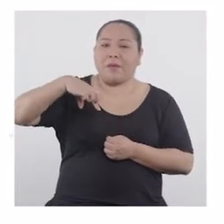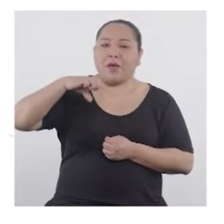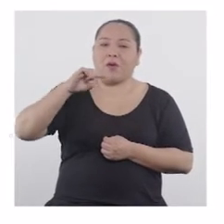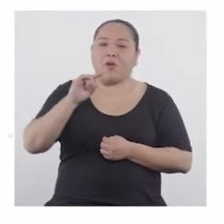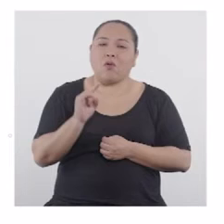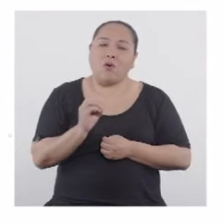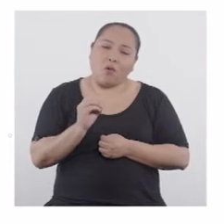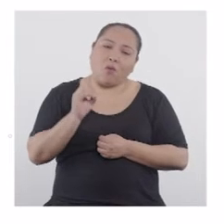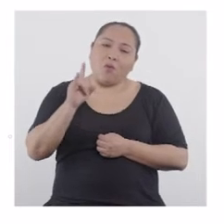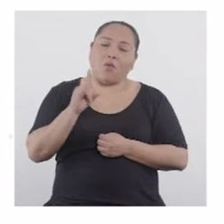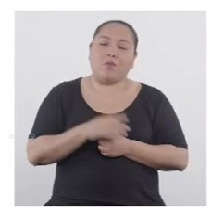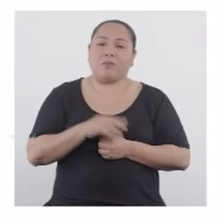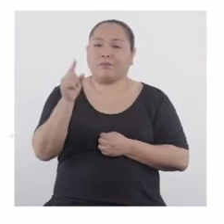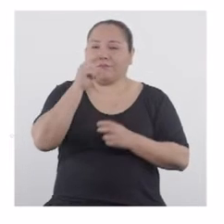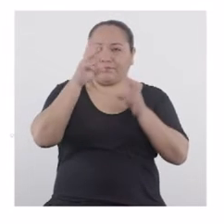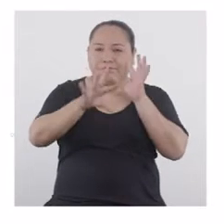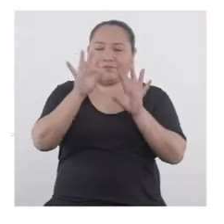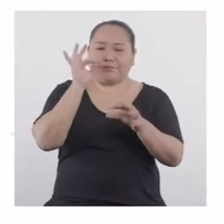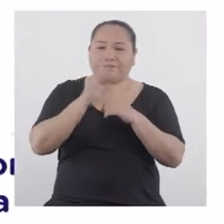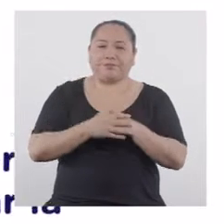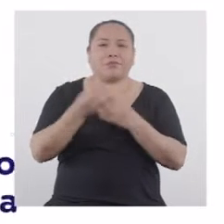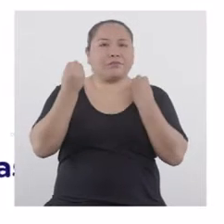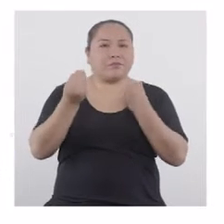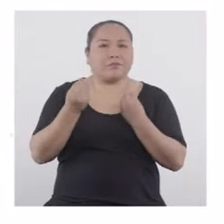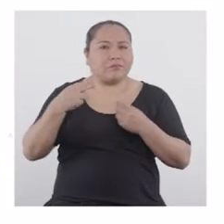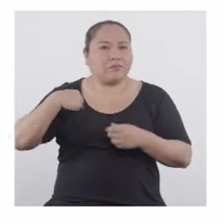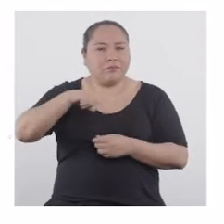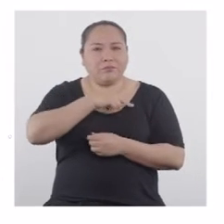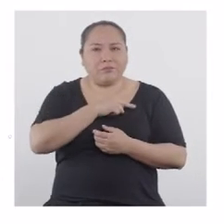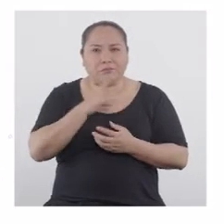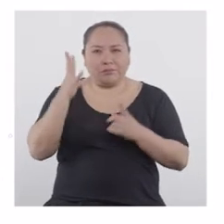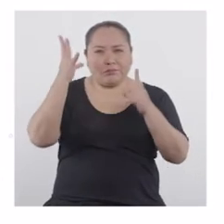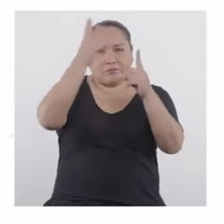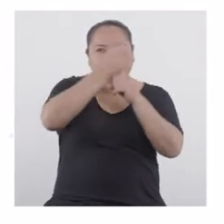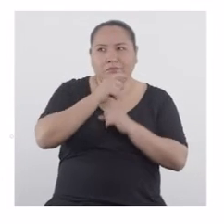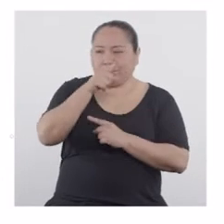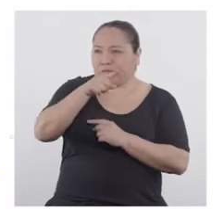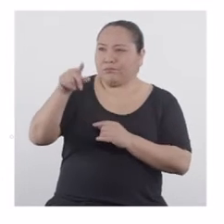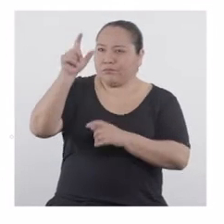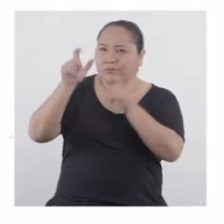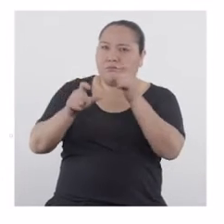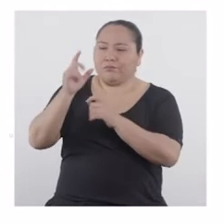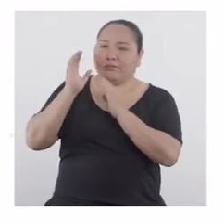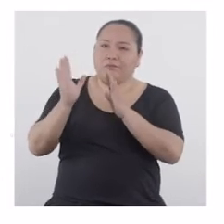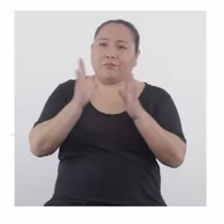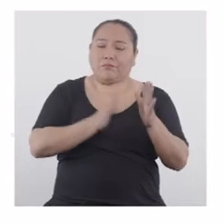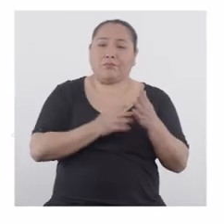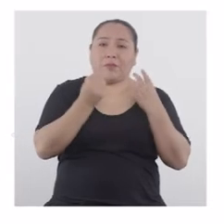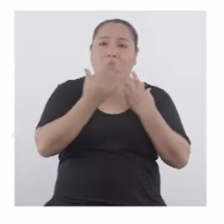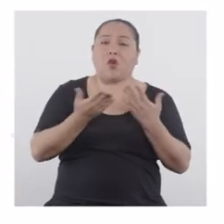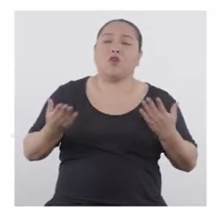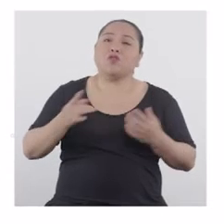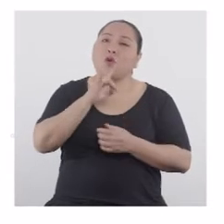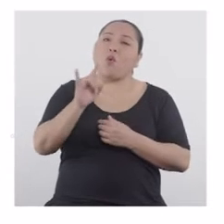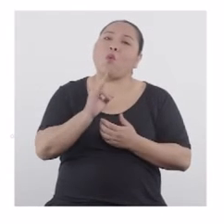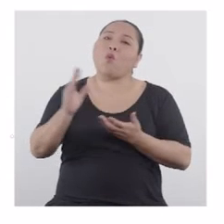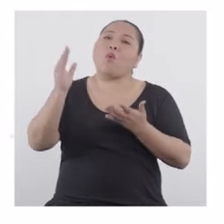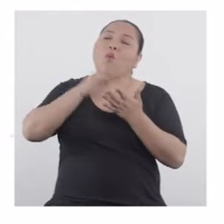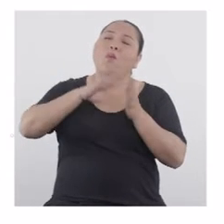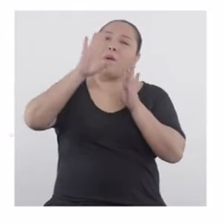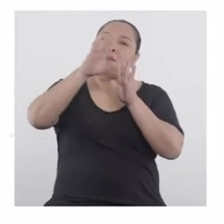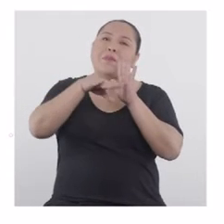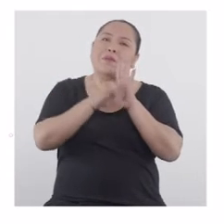se obtiene la pregunta desafiante. ¿Cómo podríamos nosotros lograr que las personas elaboren objetos utilitarios